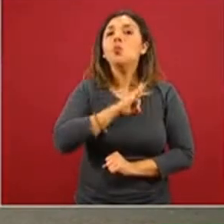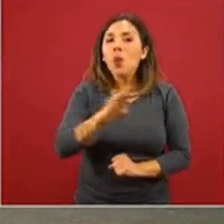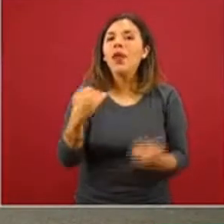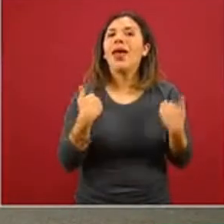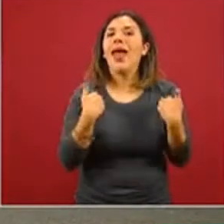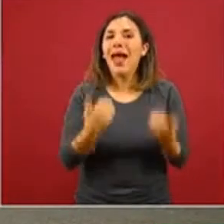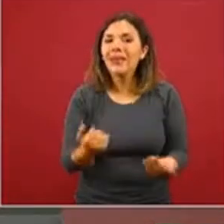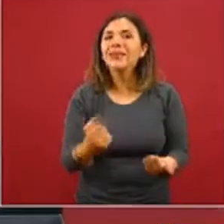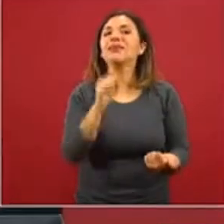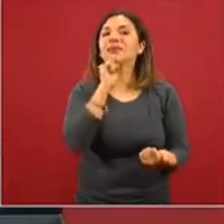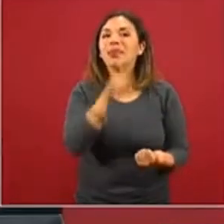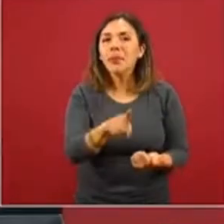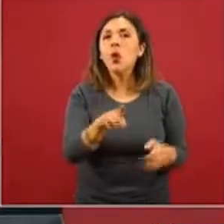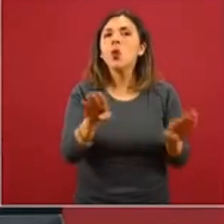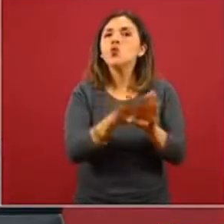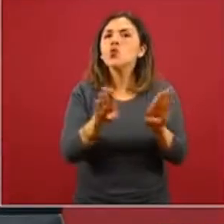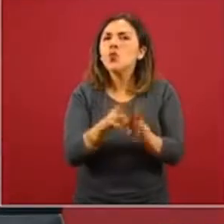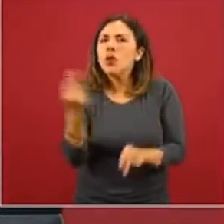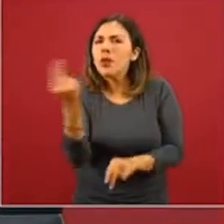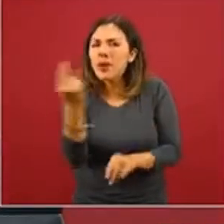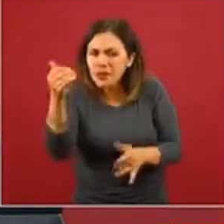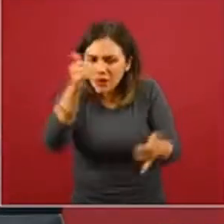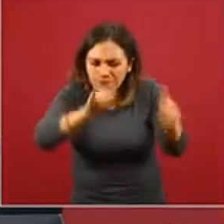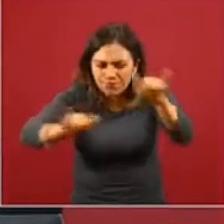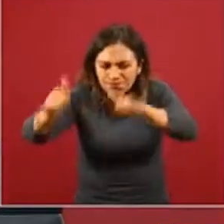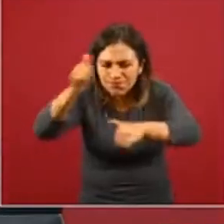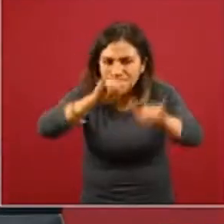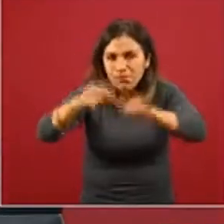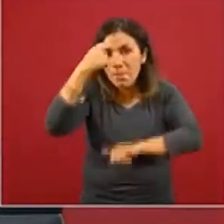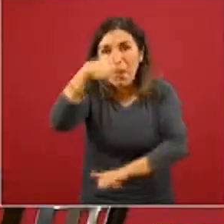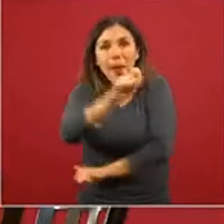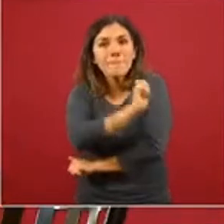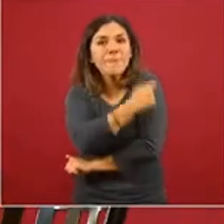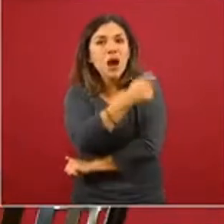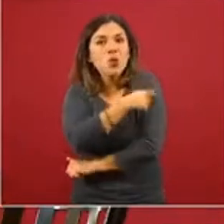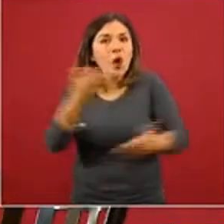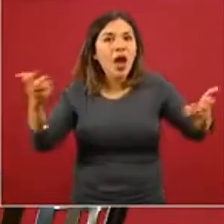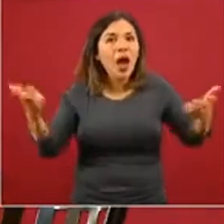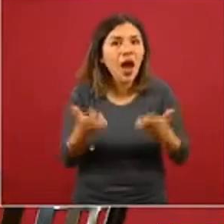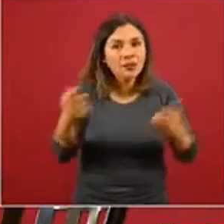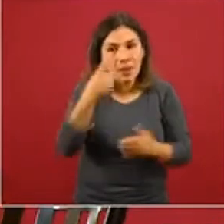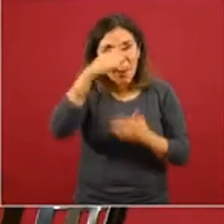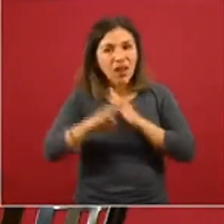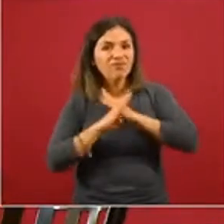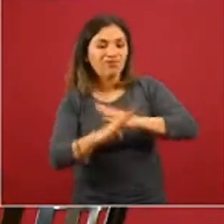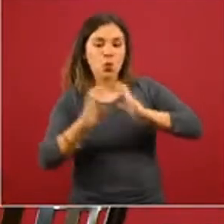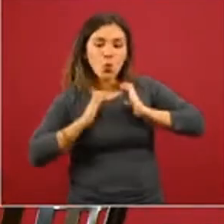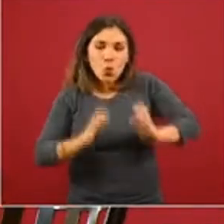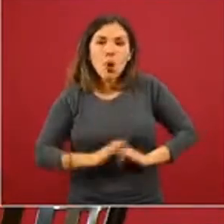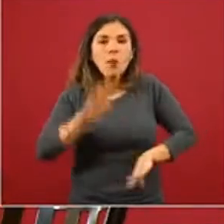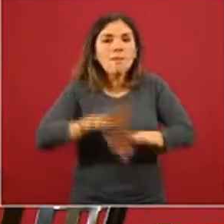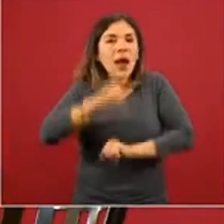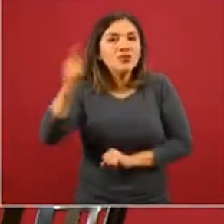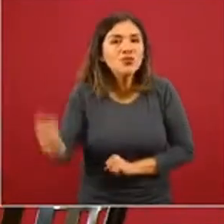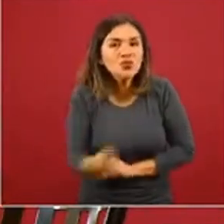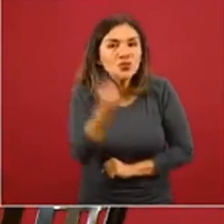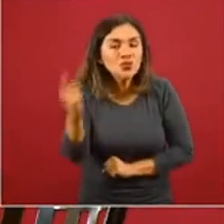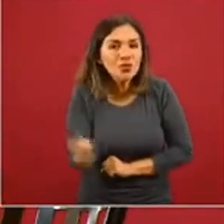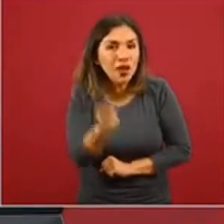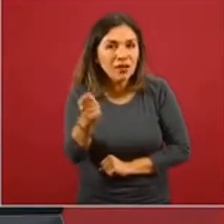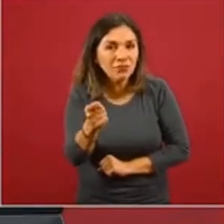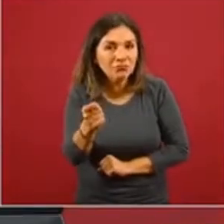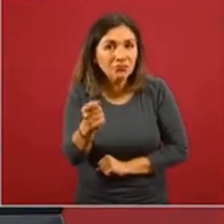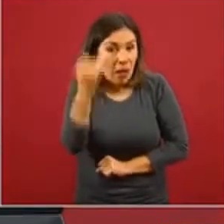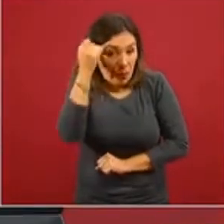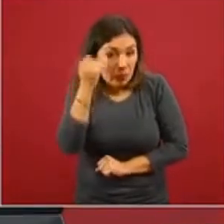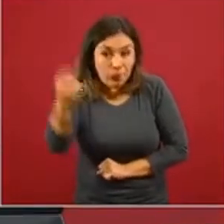entender mejor cómo se necesitan desarrollar ciertos tipos de vacunas para dar una inmunidad duradera, si no permanente, por lo